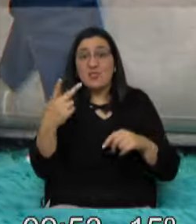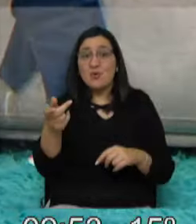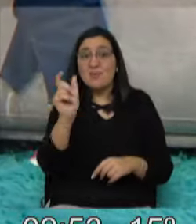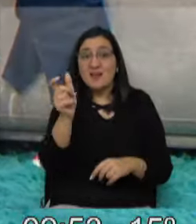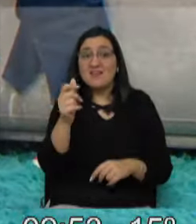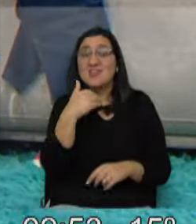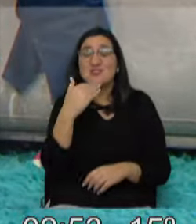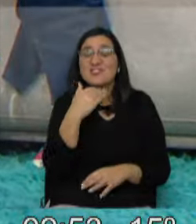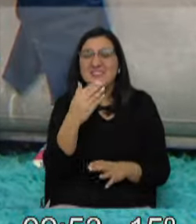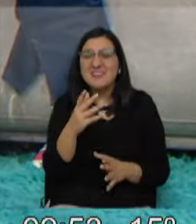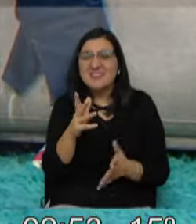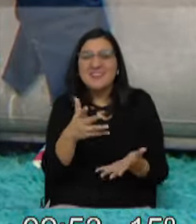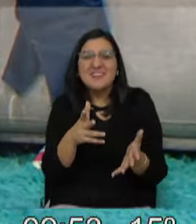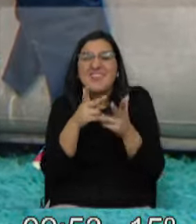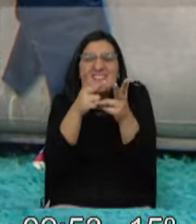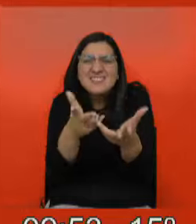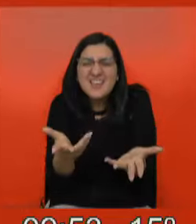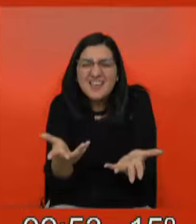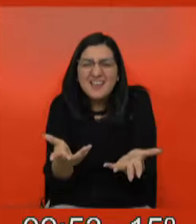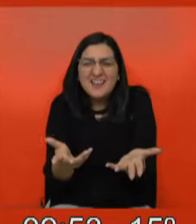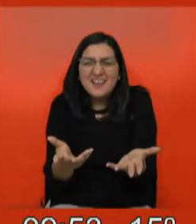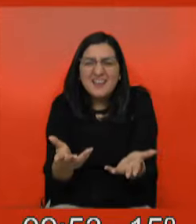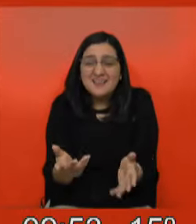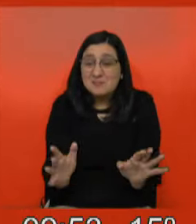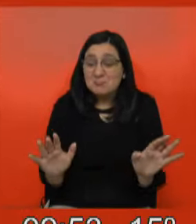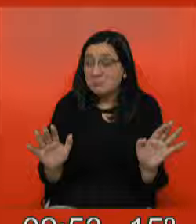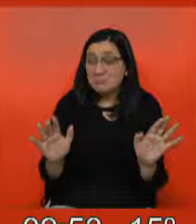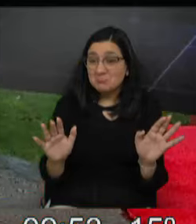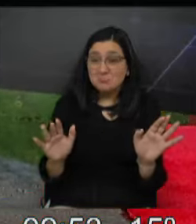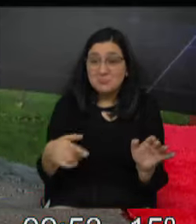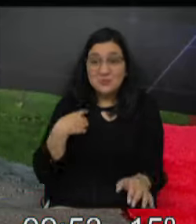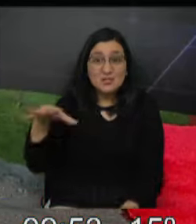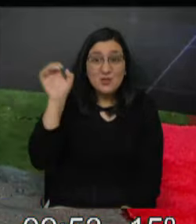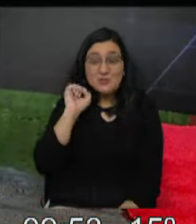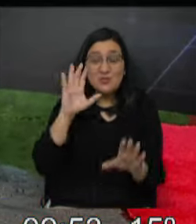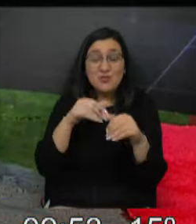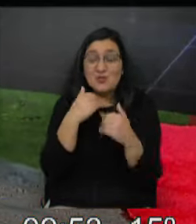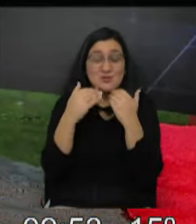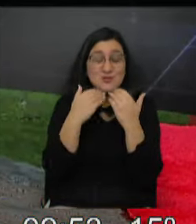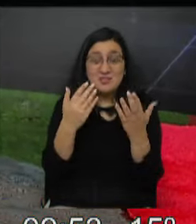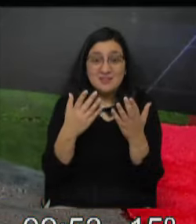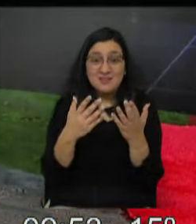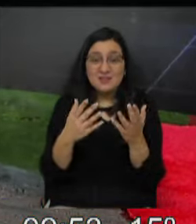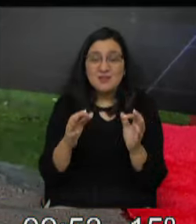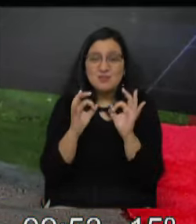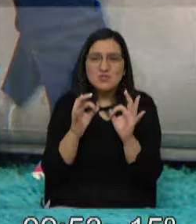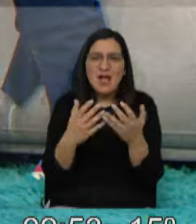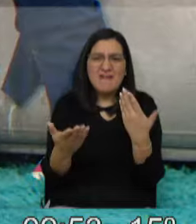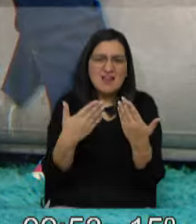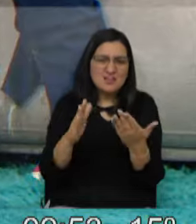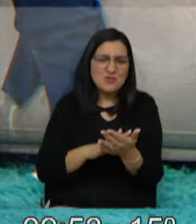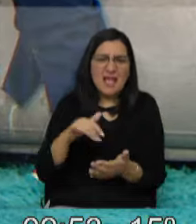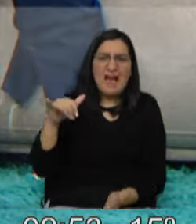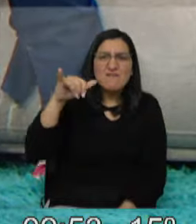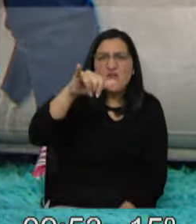qué está hablando. No, pero que las hubieras escuchado todas. Dos palabras, ¿eh? No, yo las escuché todas, ¿eh? No sé cómo llegó al laxante, ni a la cola de los aviones,